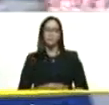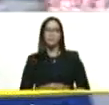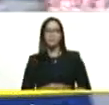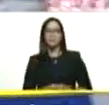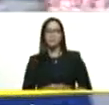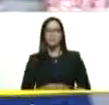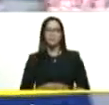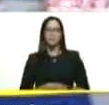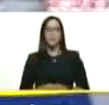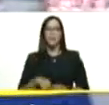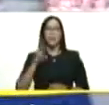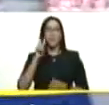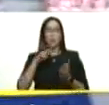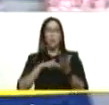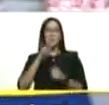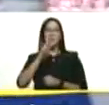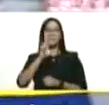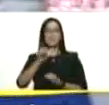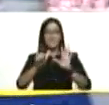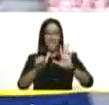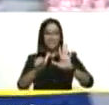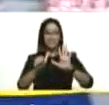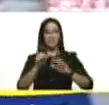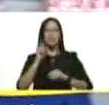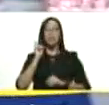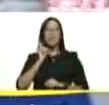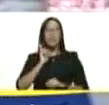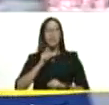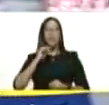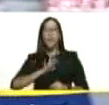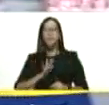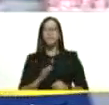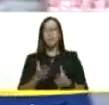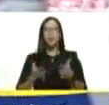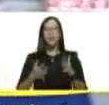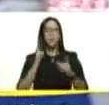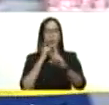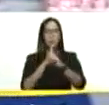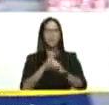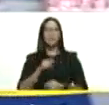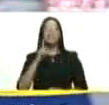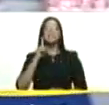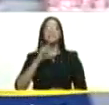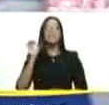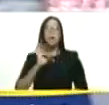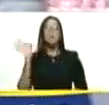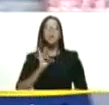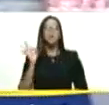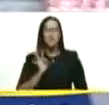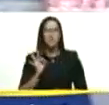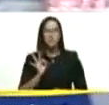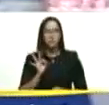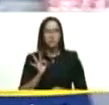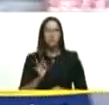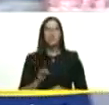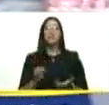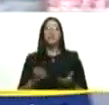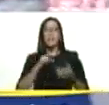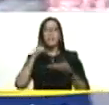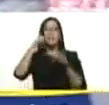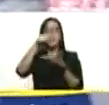Y para el 2026 deberíamos estar logrando la meta del 100% de comités